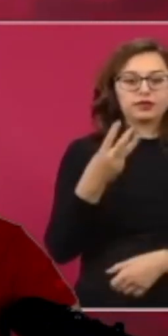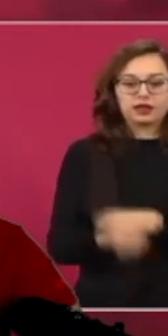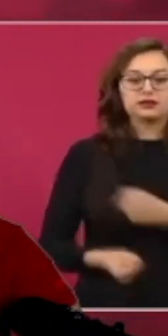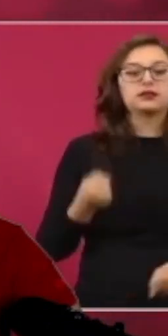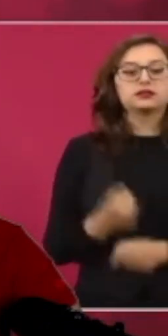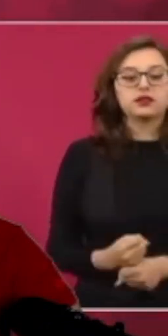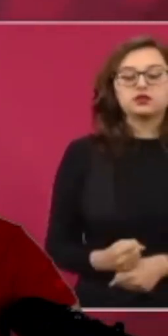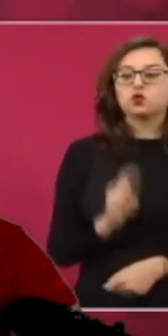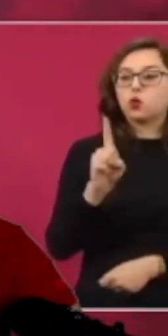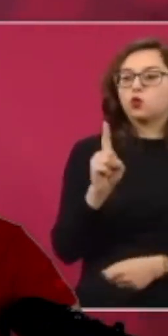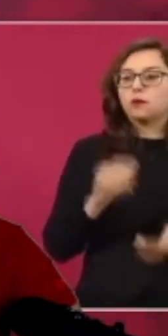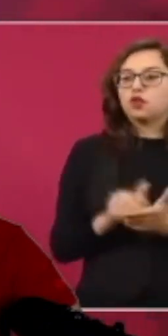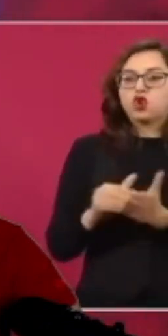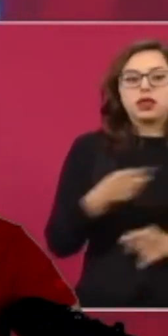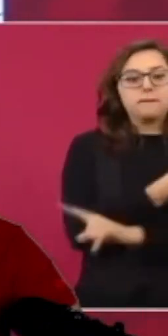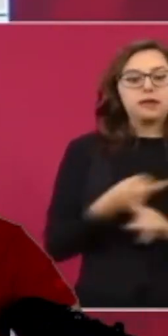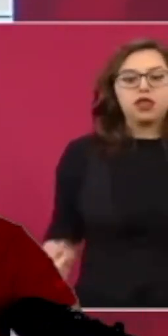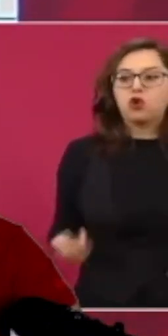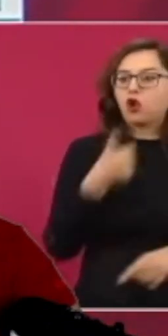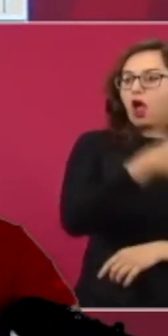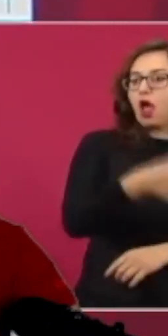son como 1,500,000.